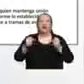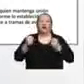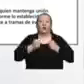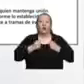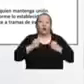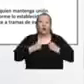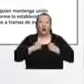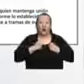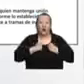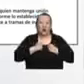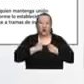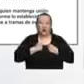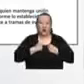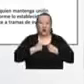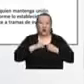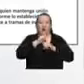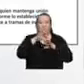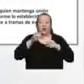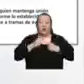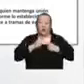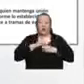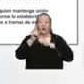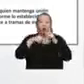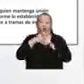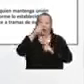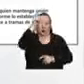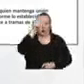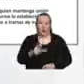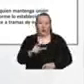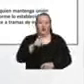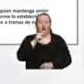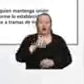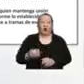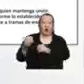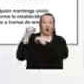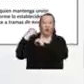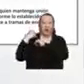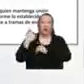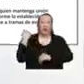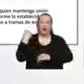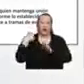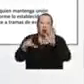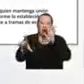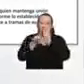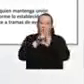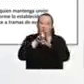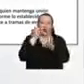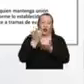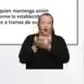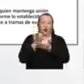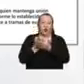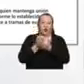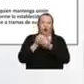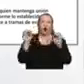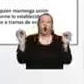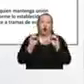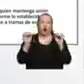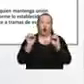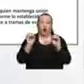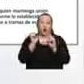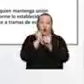indirecto aplica cuando el sujeto obligado sea quien tenga legal económicamente de hecho